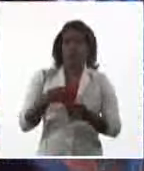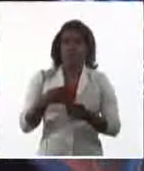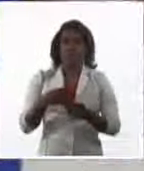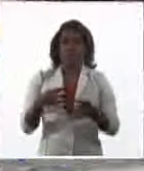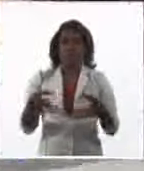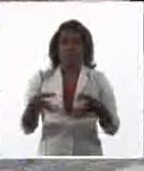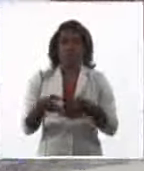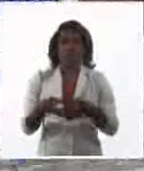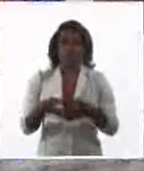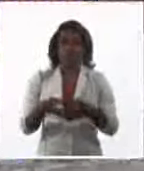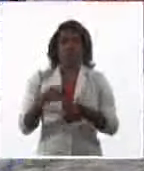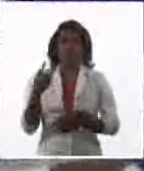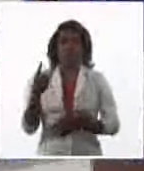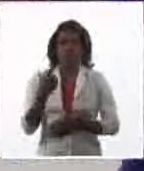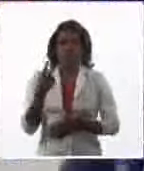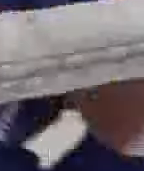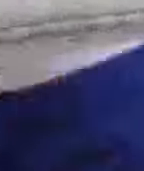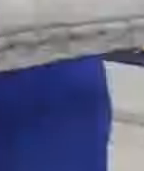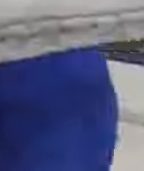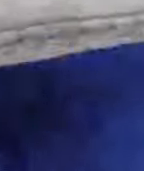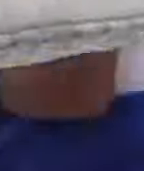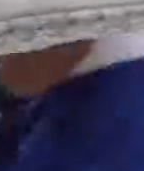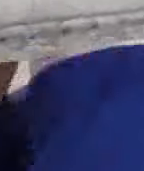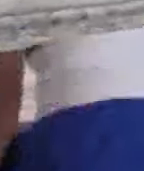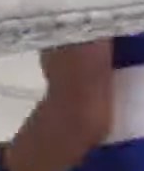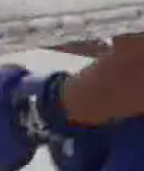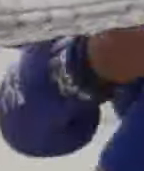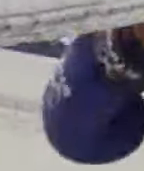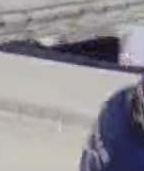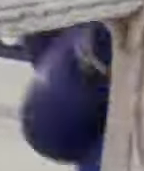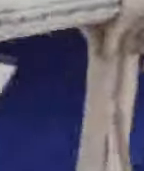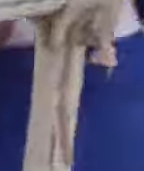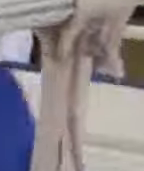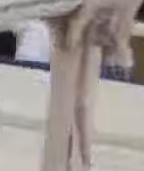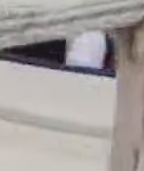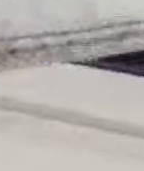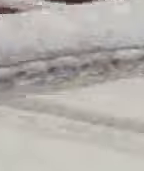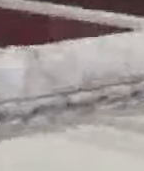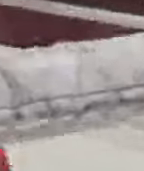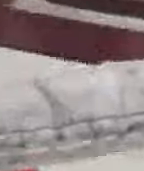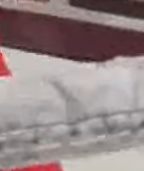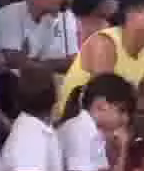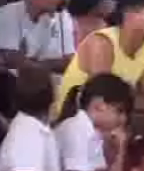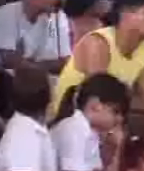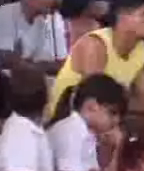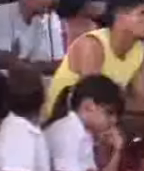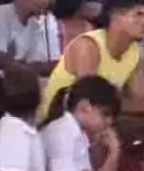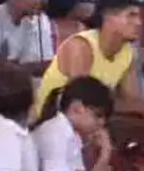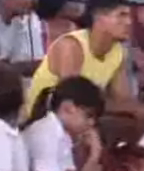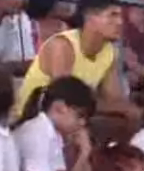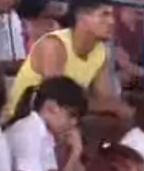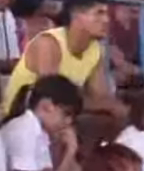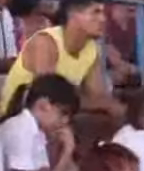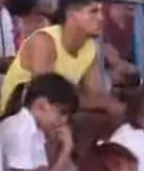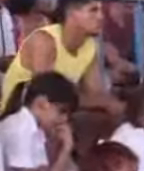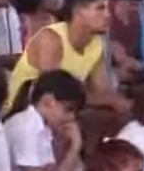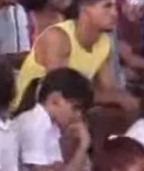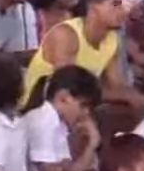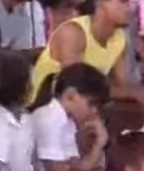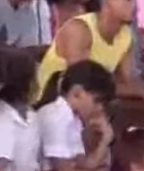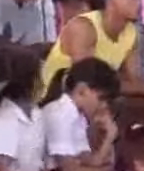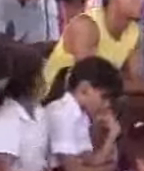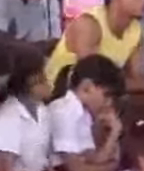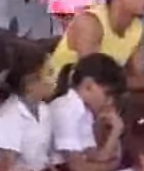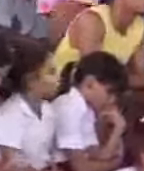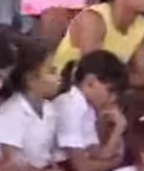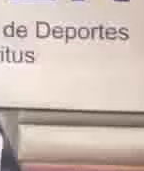otro del equipo nacional, todas las figuras han ganado. Y hemos visto un gran desarrollo por parte de